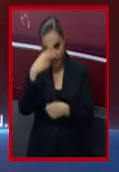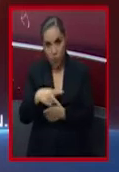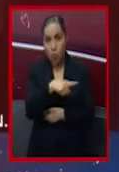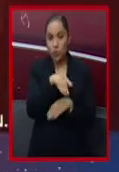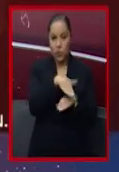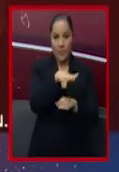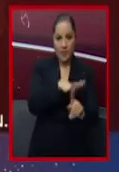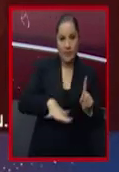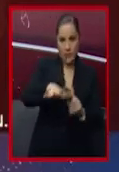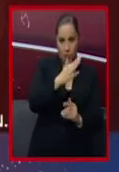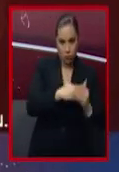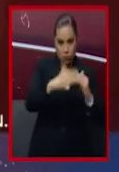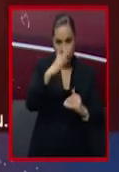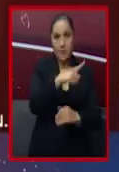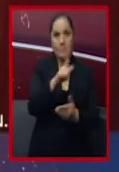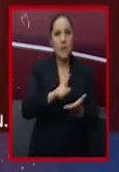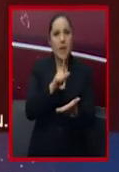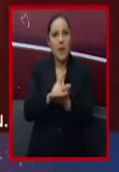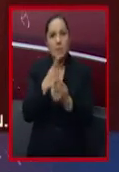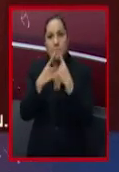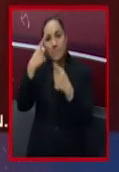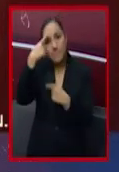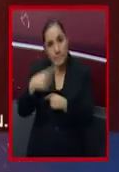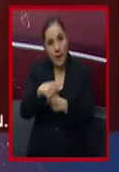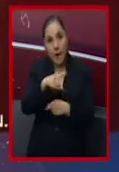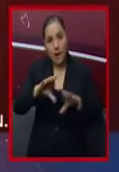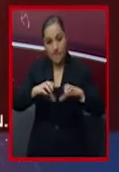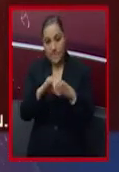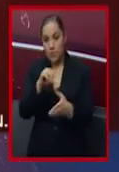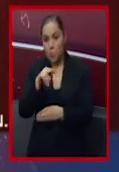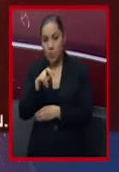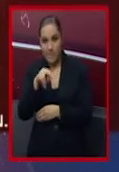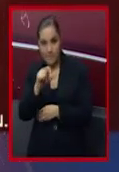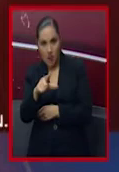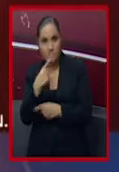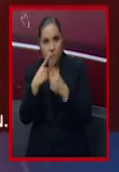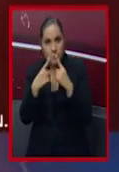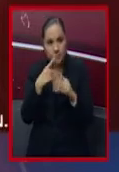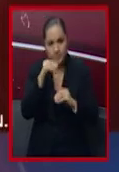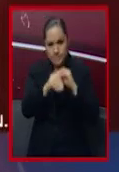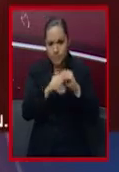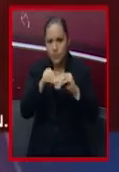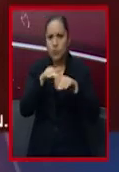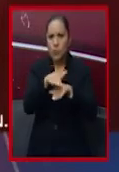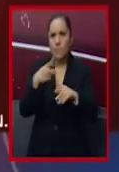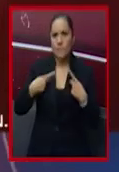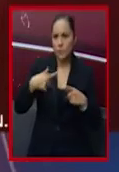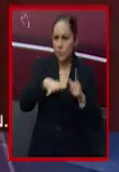de la Ley Reglamentaria del Consejo Nacional de Evaluación de la Política de Desarrollo Social.